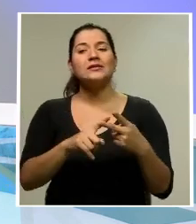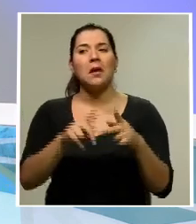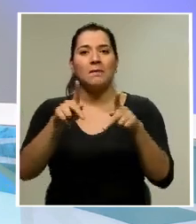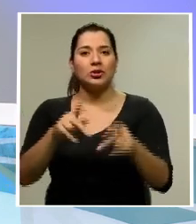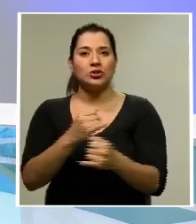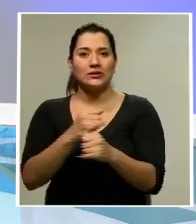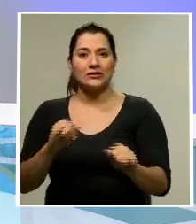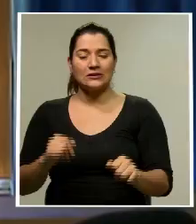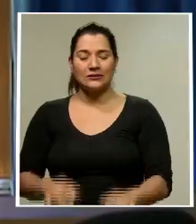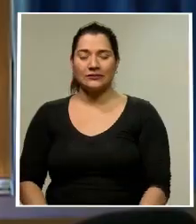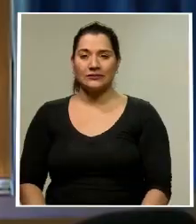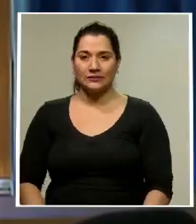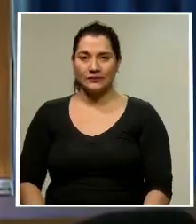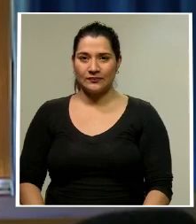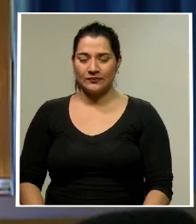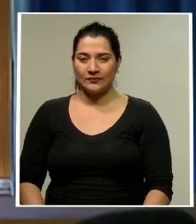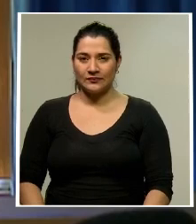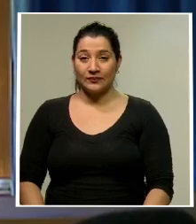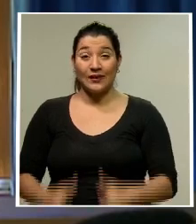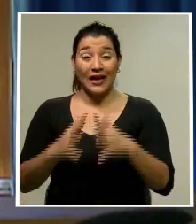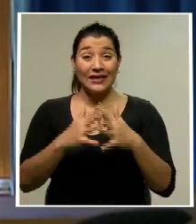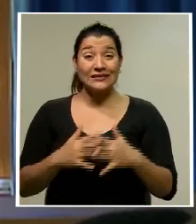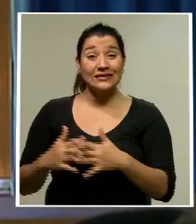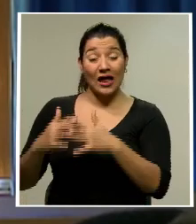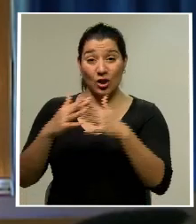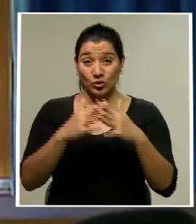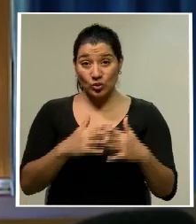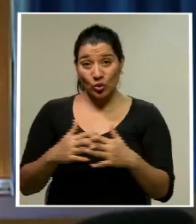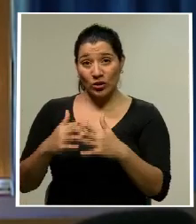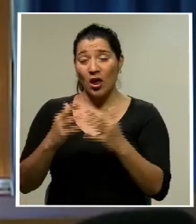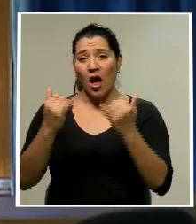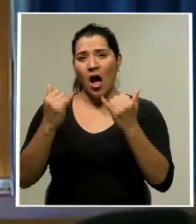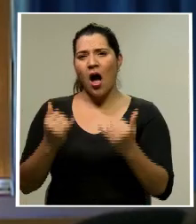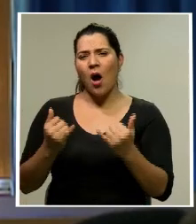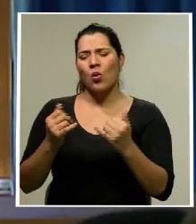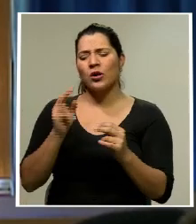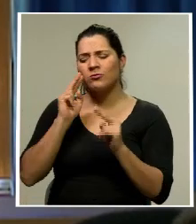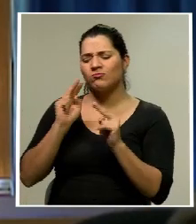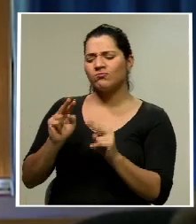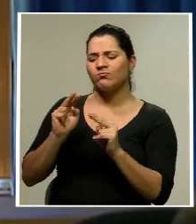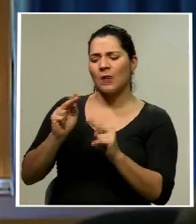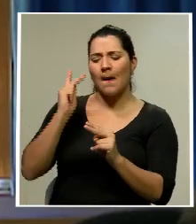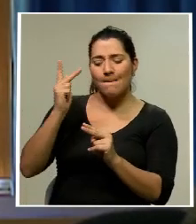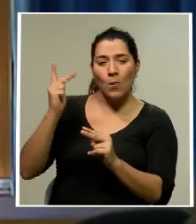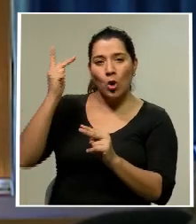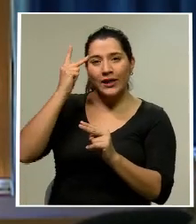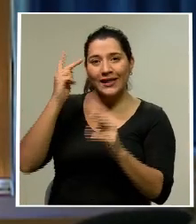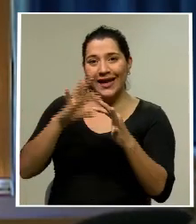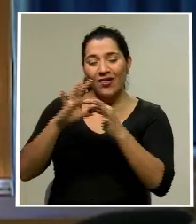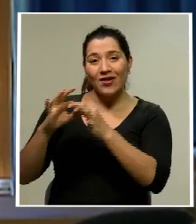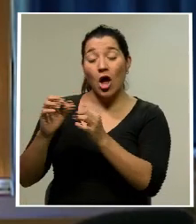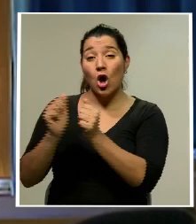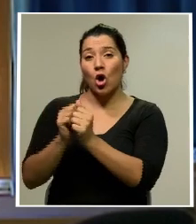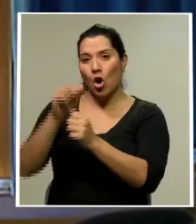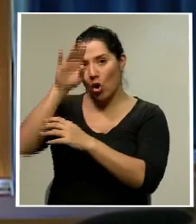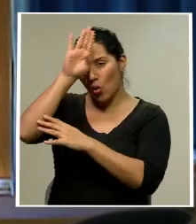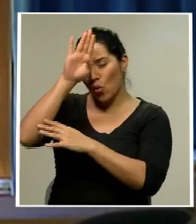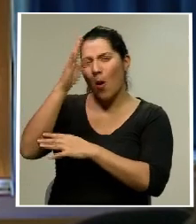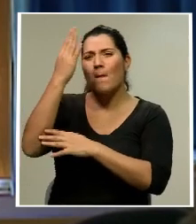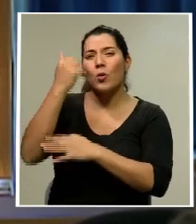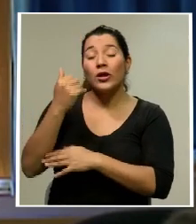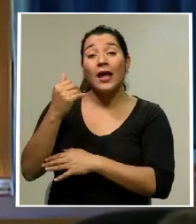Estados Unidos revisa su política hacia Cuba. La Casa Blanca asegura que busca incentivar un